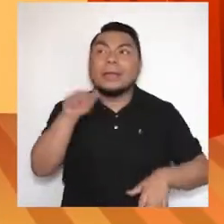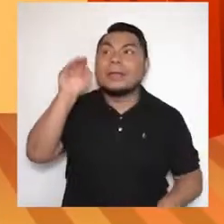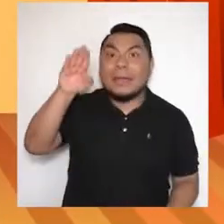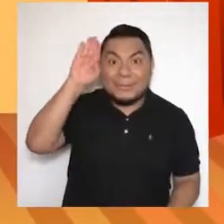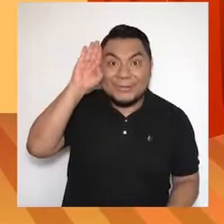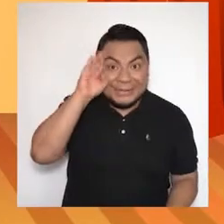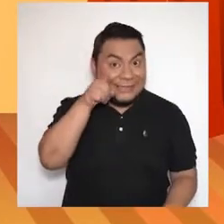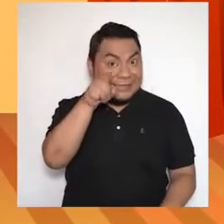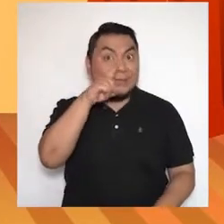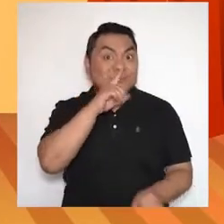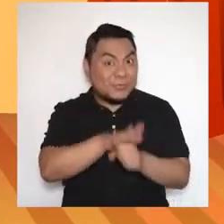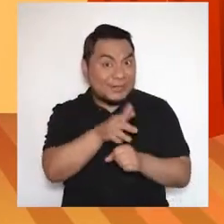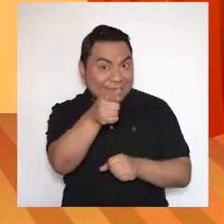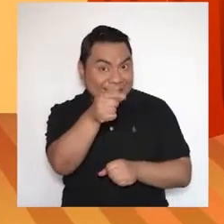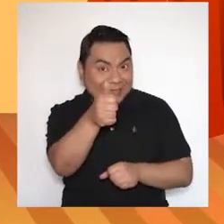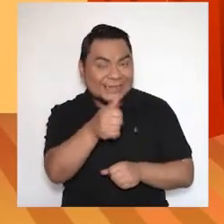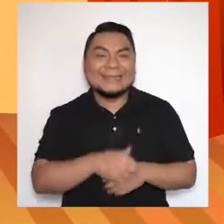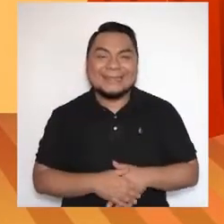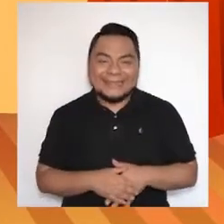¿Prometido?